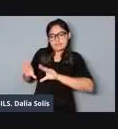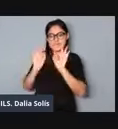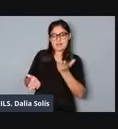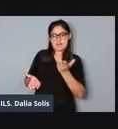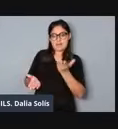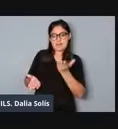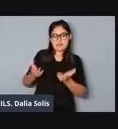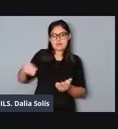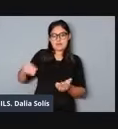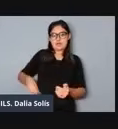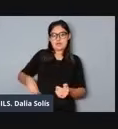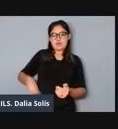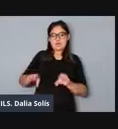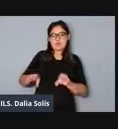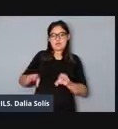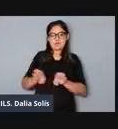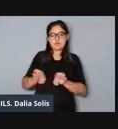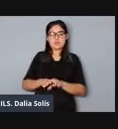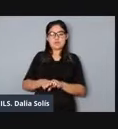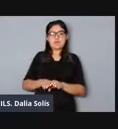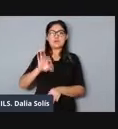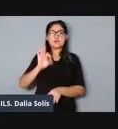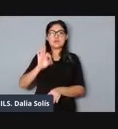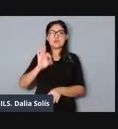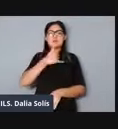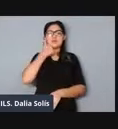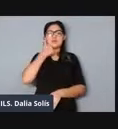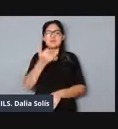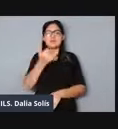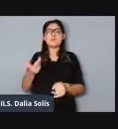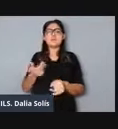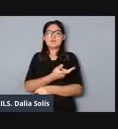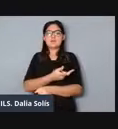justificación. O podemos responsabilizar a